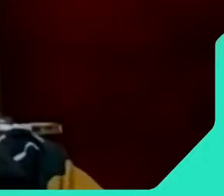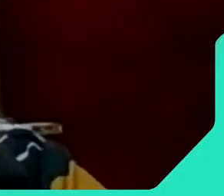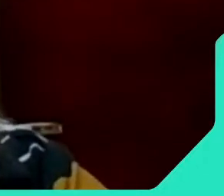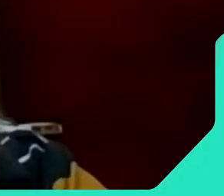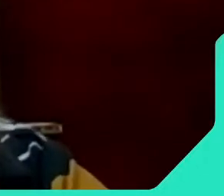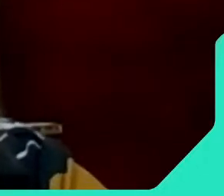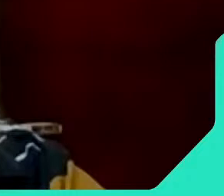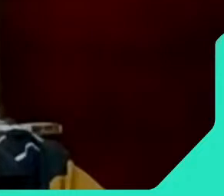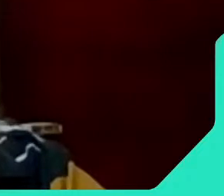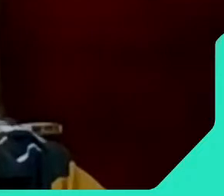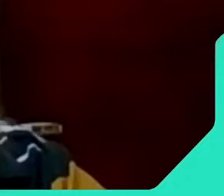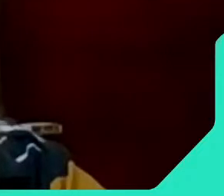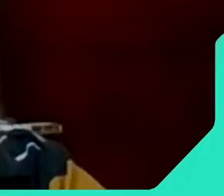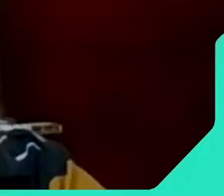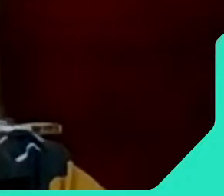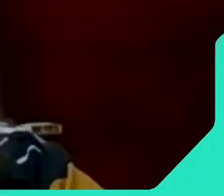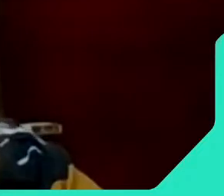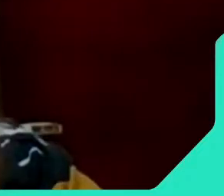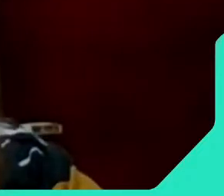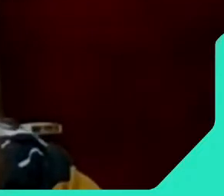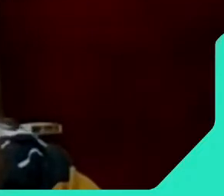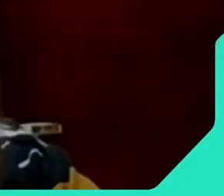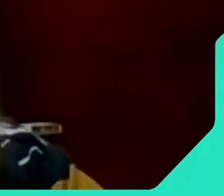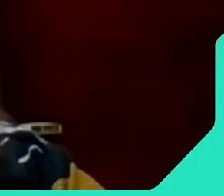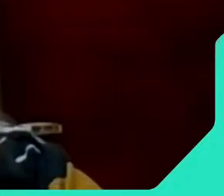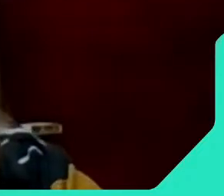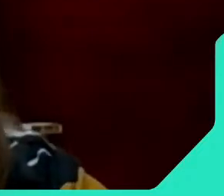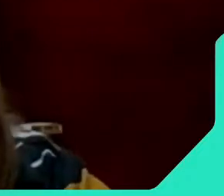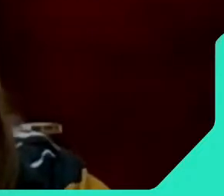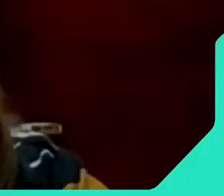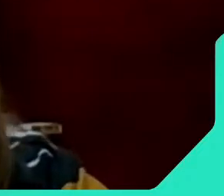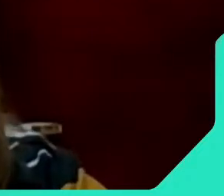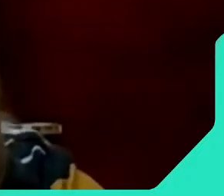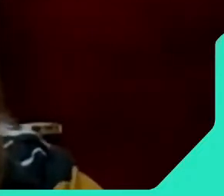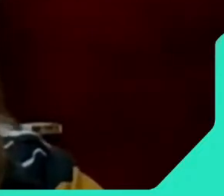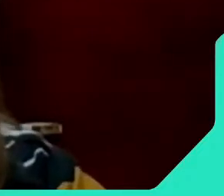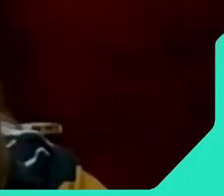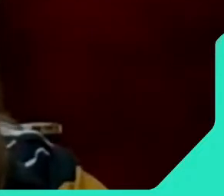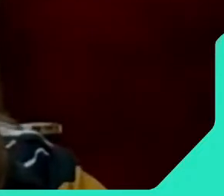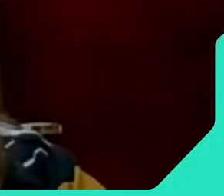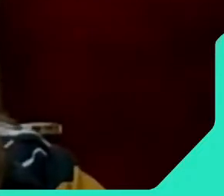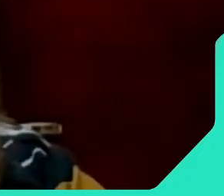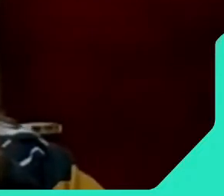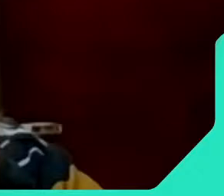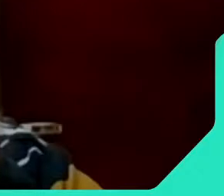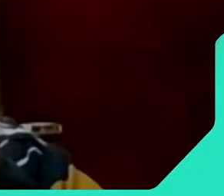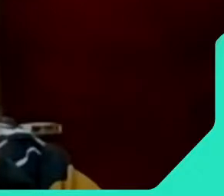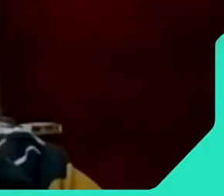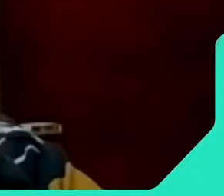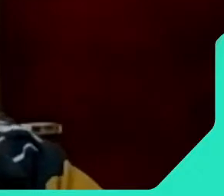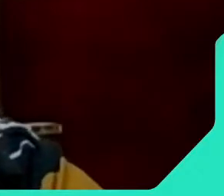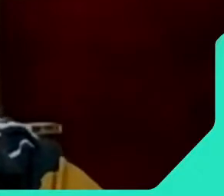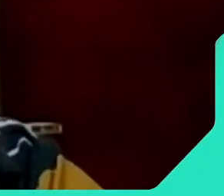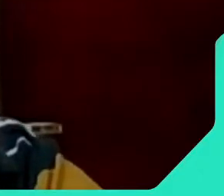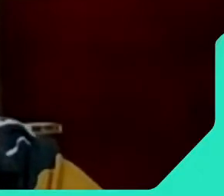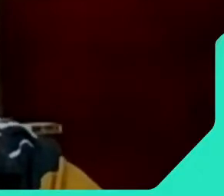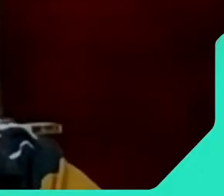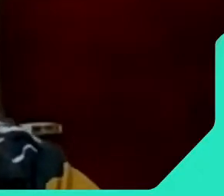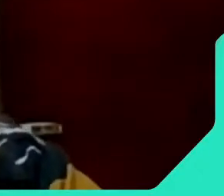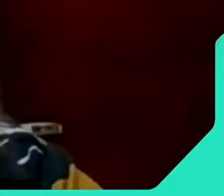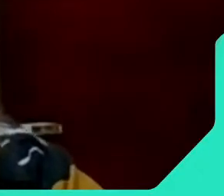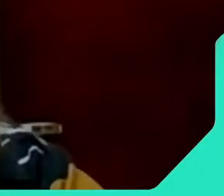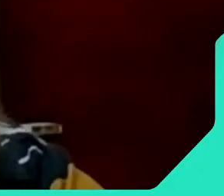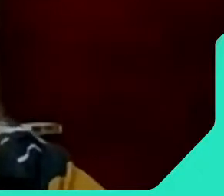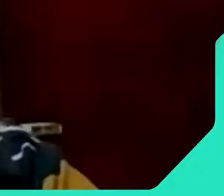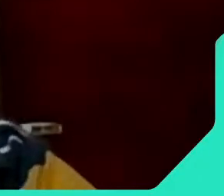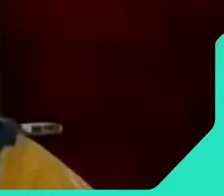web para que los chicos puedan ver los contenidos de lo que va a ser dictado en las